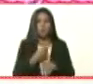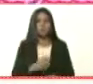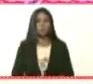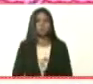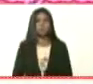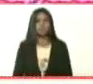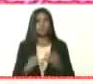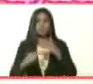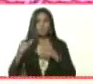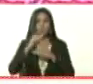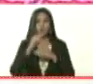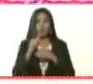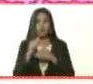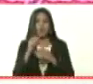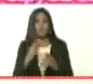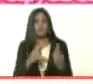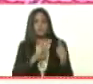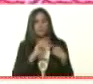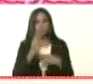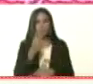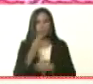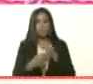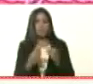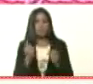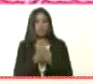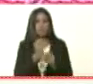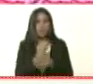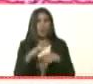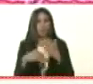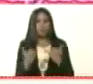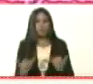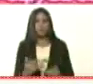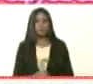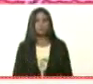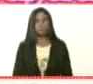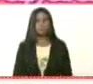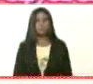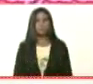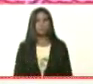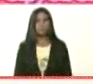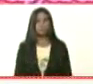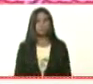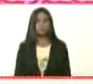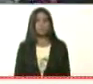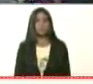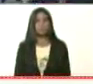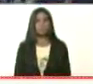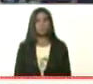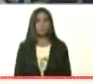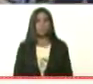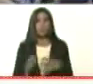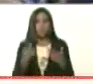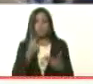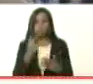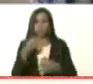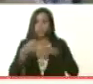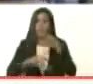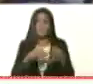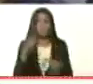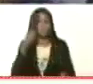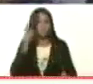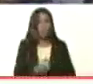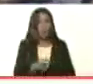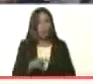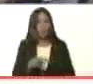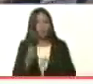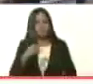la más alta prioridad de la agenda de trabajo del gobierno bolivariano. Y cuando digo esto, es una orden